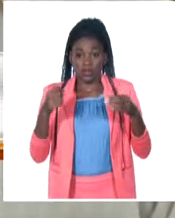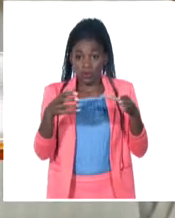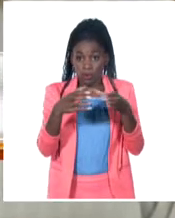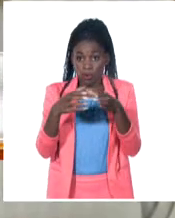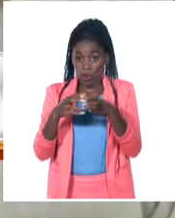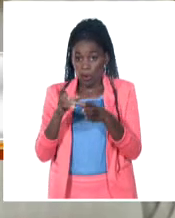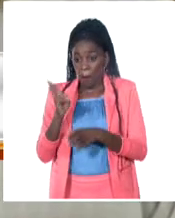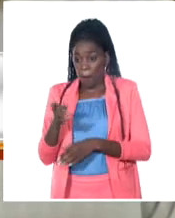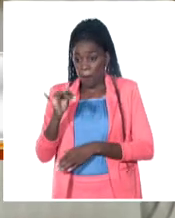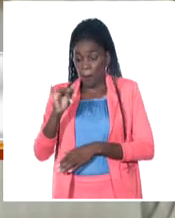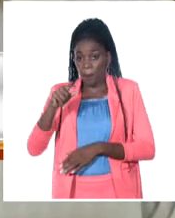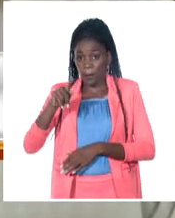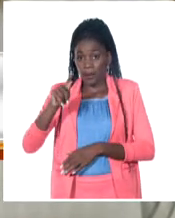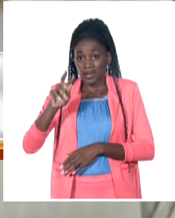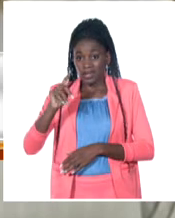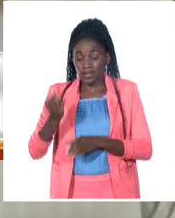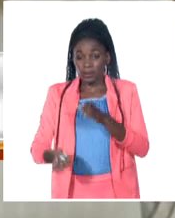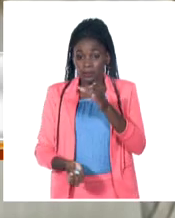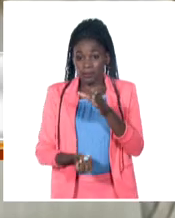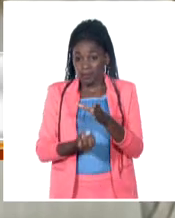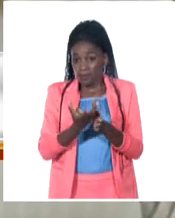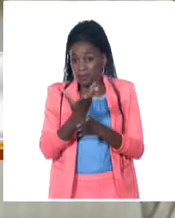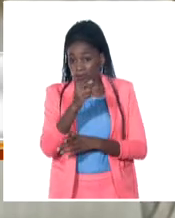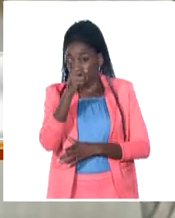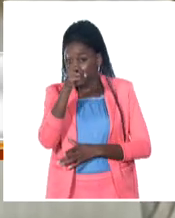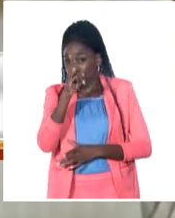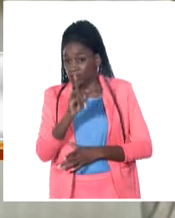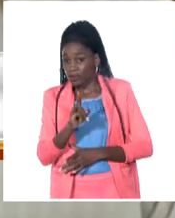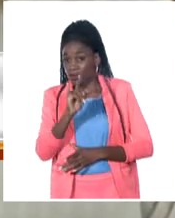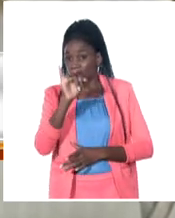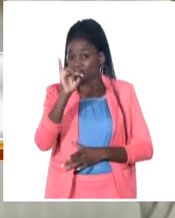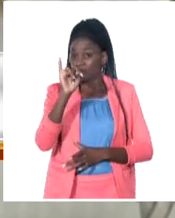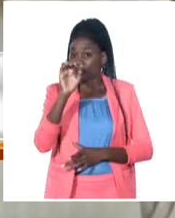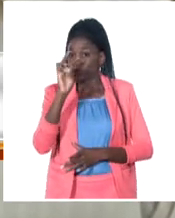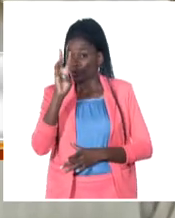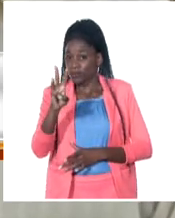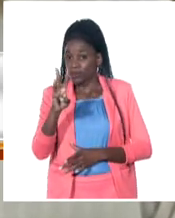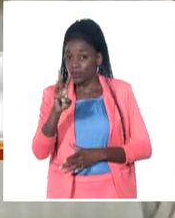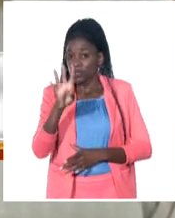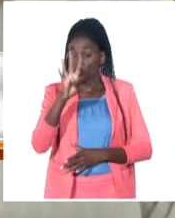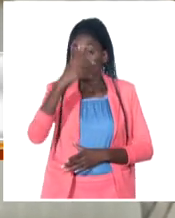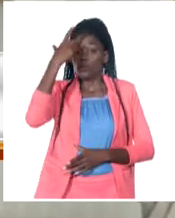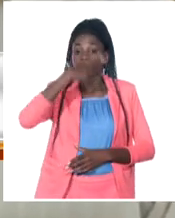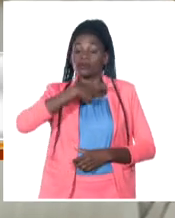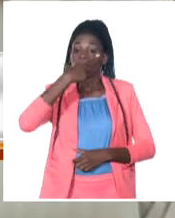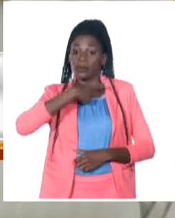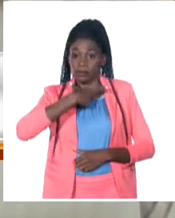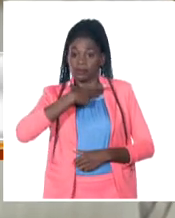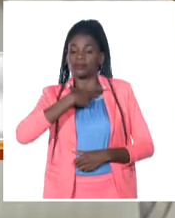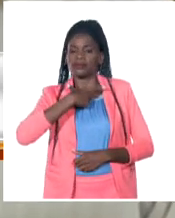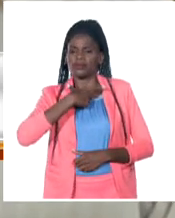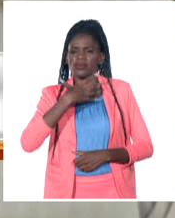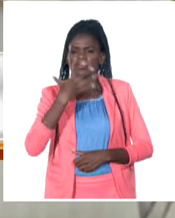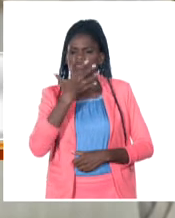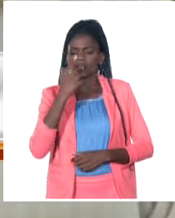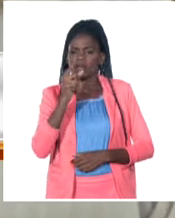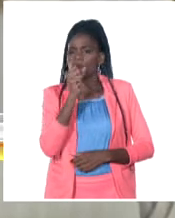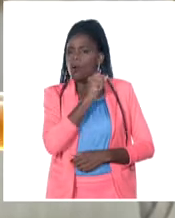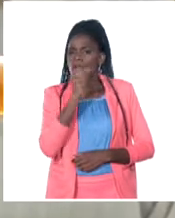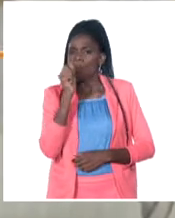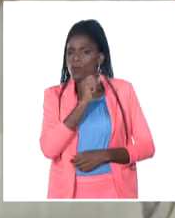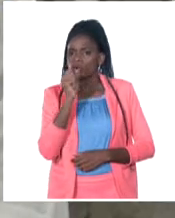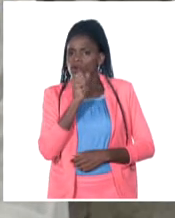Típico Cubano, creada en el 1963, el 4 de abril, por el musicólogo Odilio